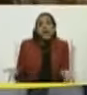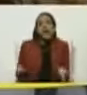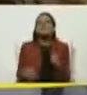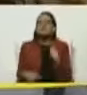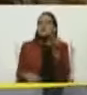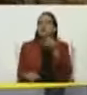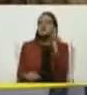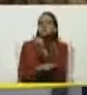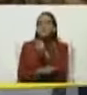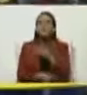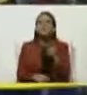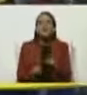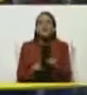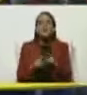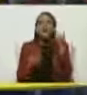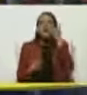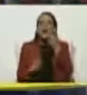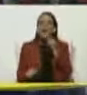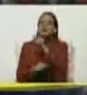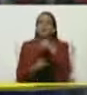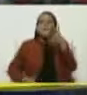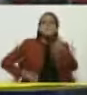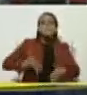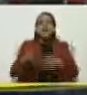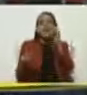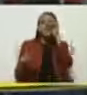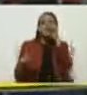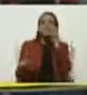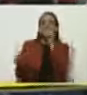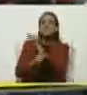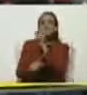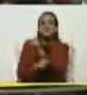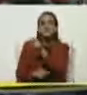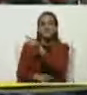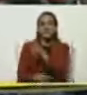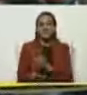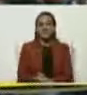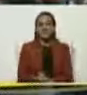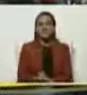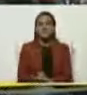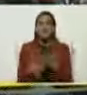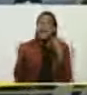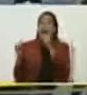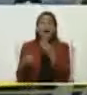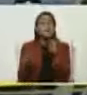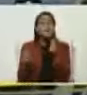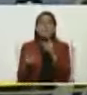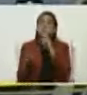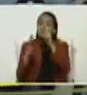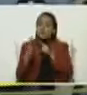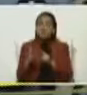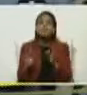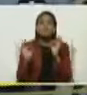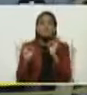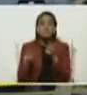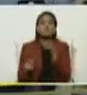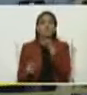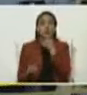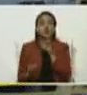Entonces yo siempre le puse el malandro Cifrino y así se quedó. Hay muchos detalles ahí. ¿Ves?